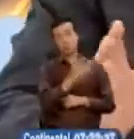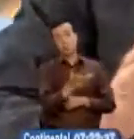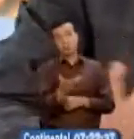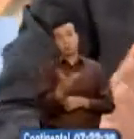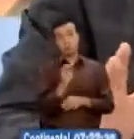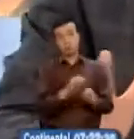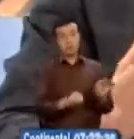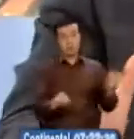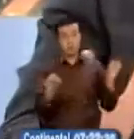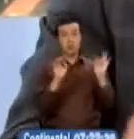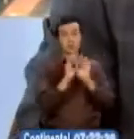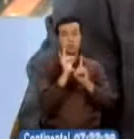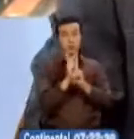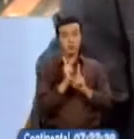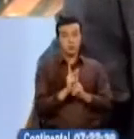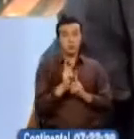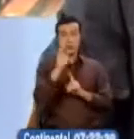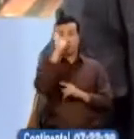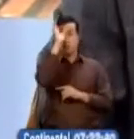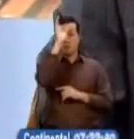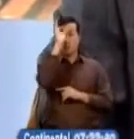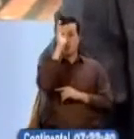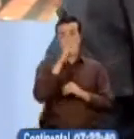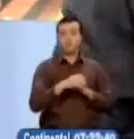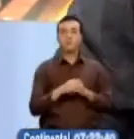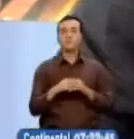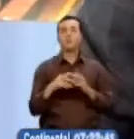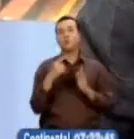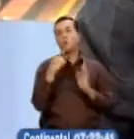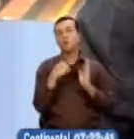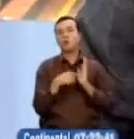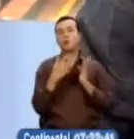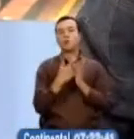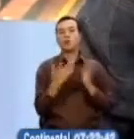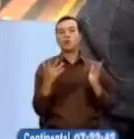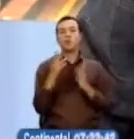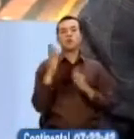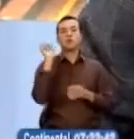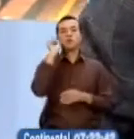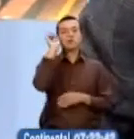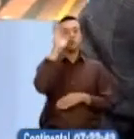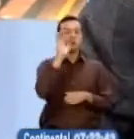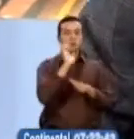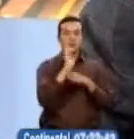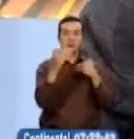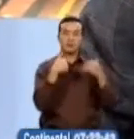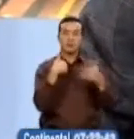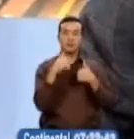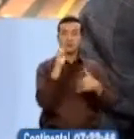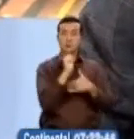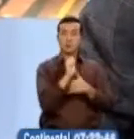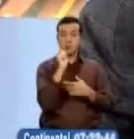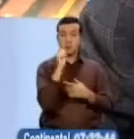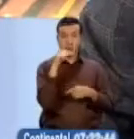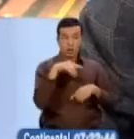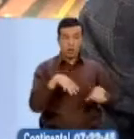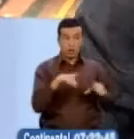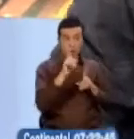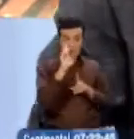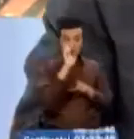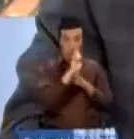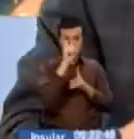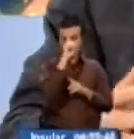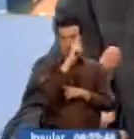importantes elementos de la cultura en el caso de hacer cine en el ecuador y teatro en el coro es bien complicado en ese